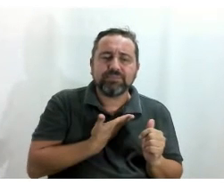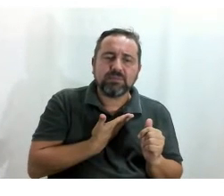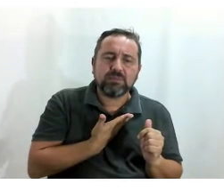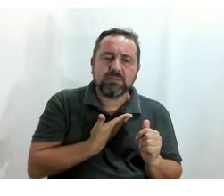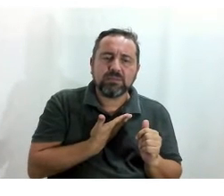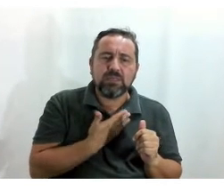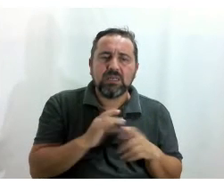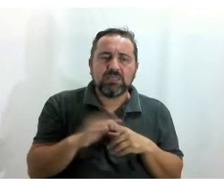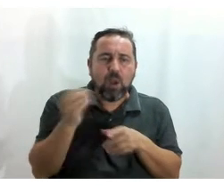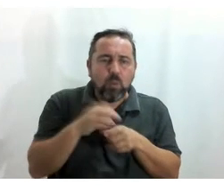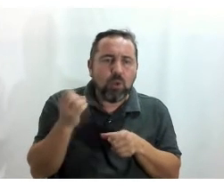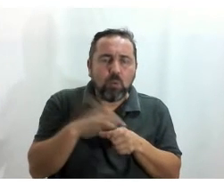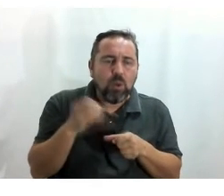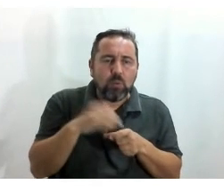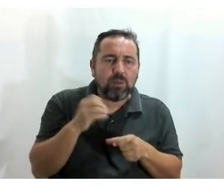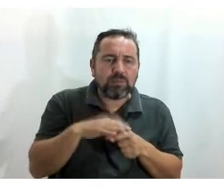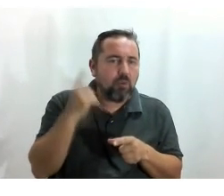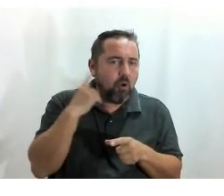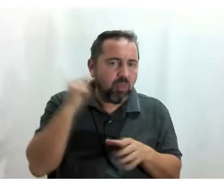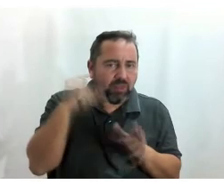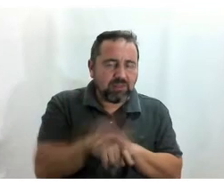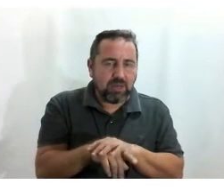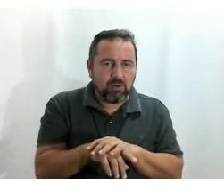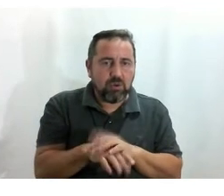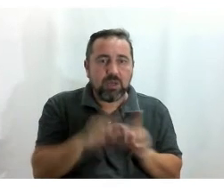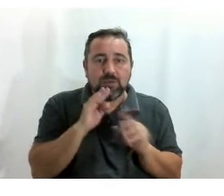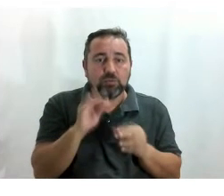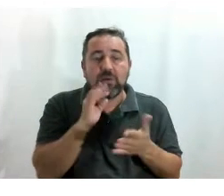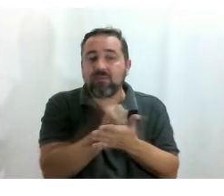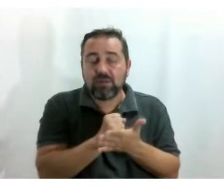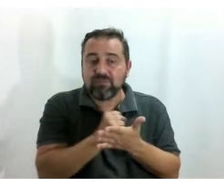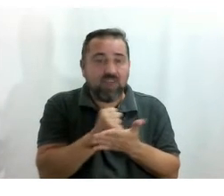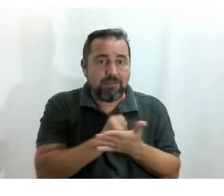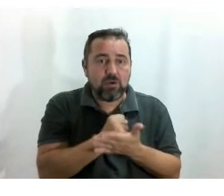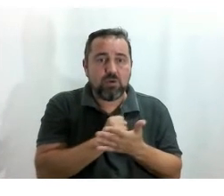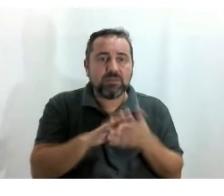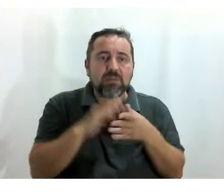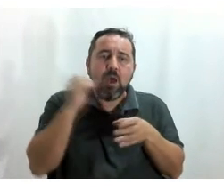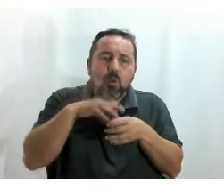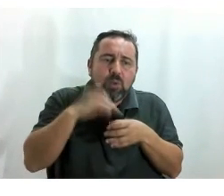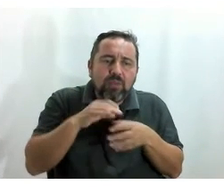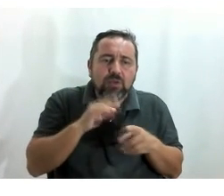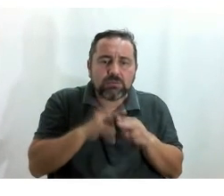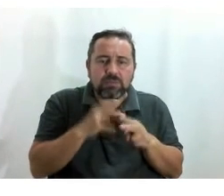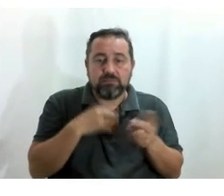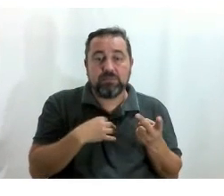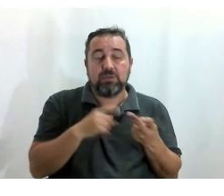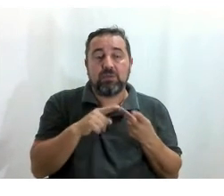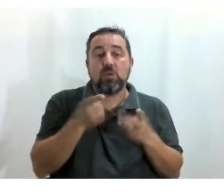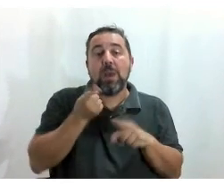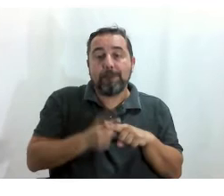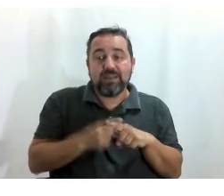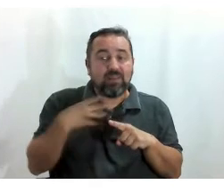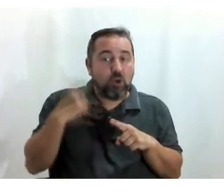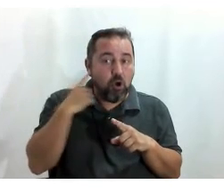primero se acumulan en el oído interno, por su farmacocinética, son fármacos que tienen acumulación en la estría vascular, es una parte del